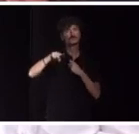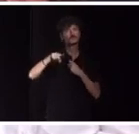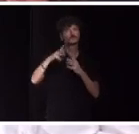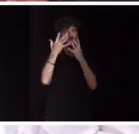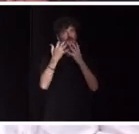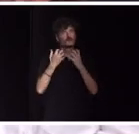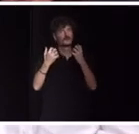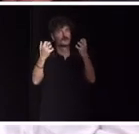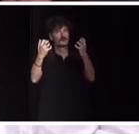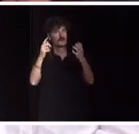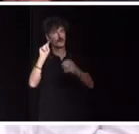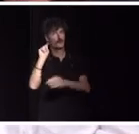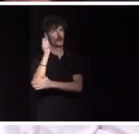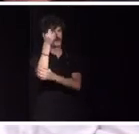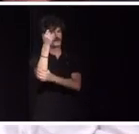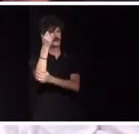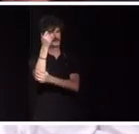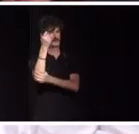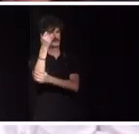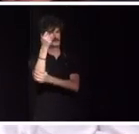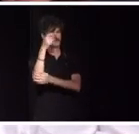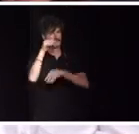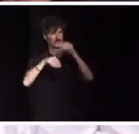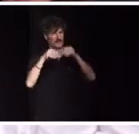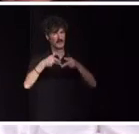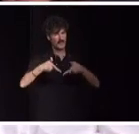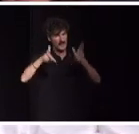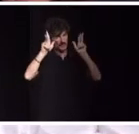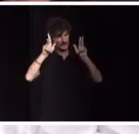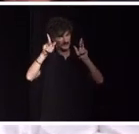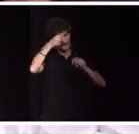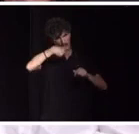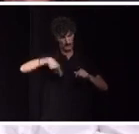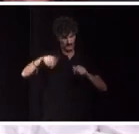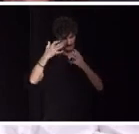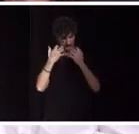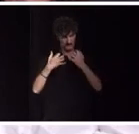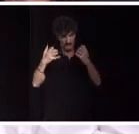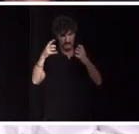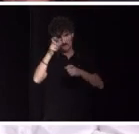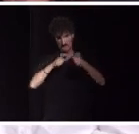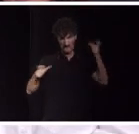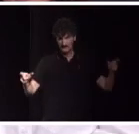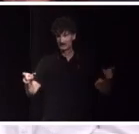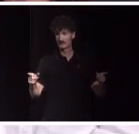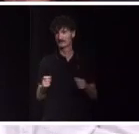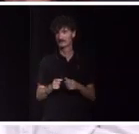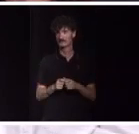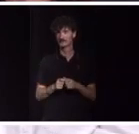aquí gracias a una conquista democrática de nuestro pueblo. Y